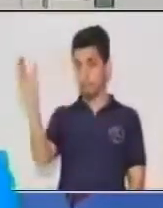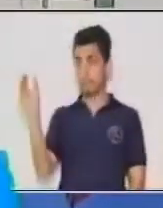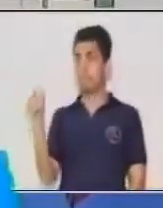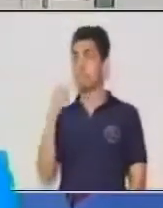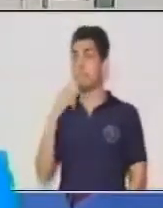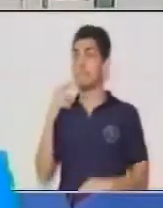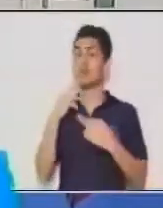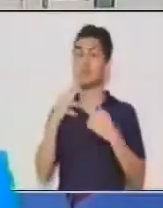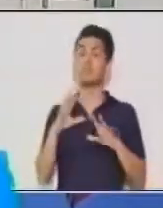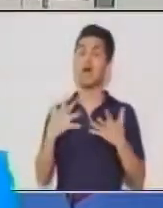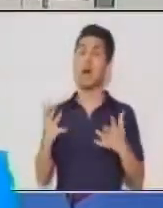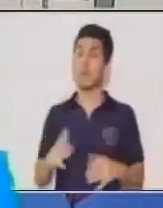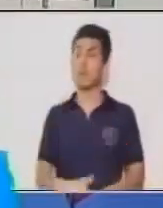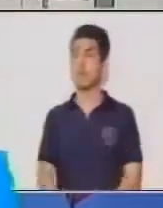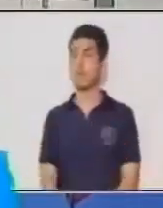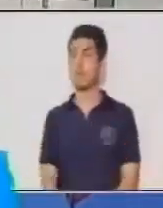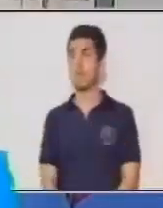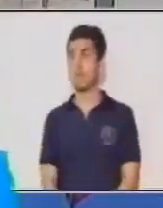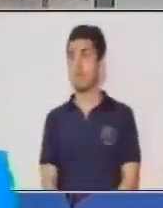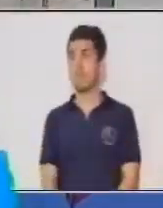respuesta,